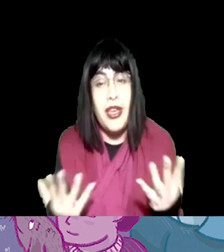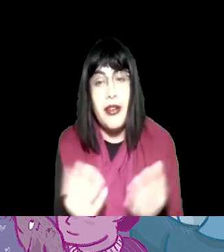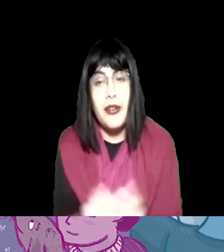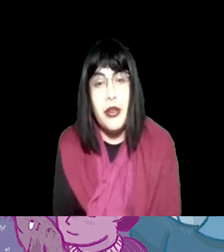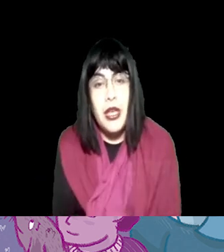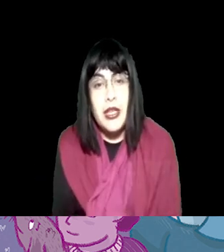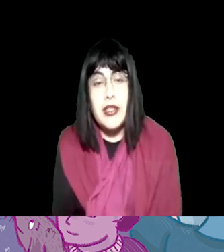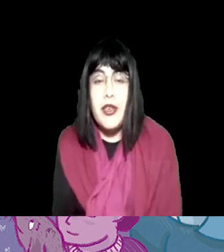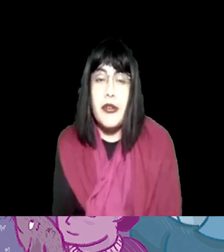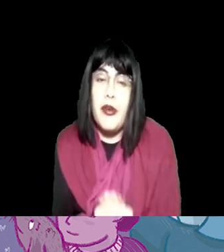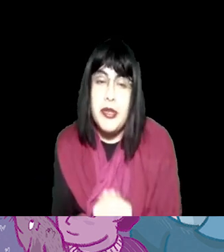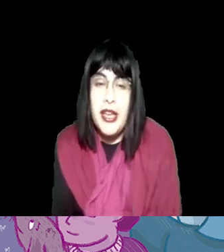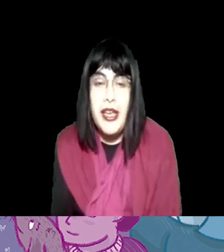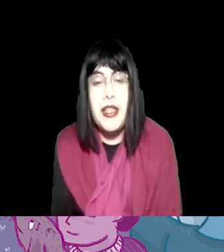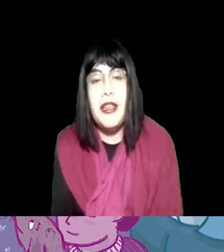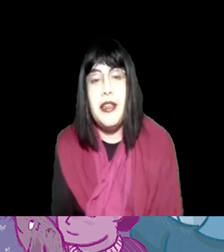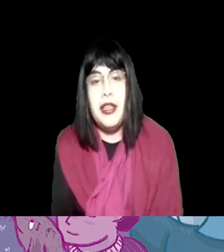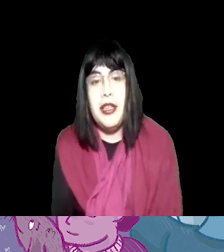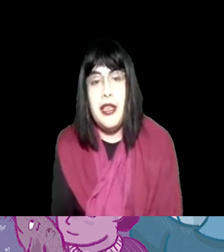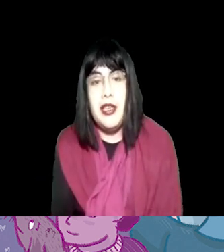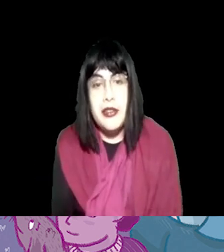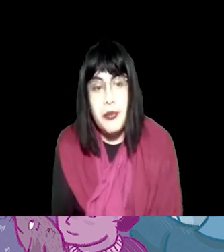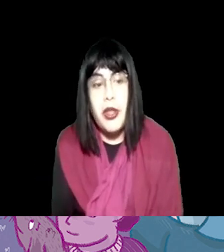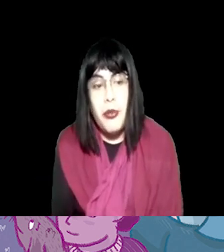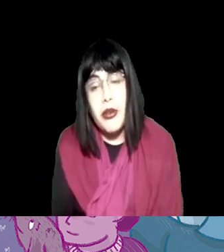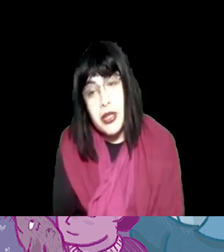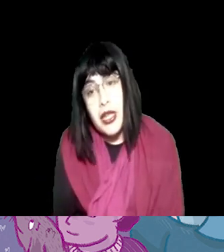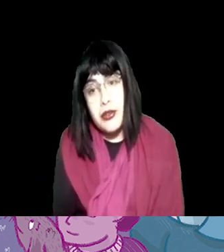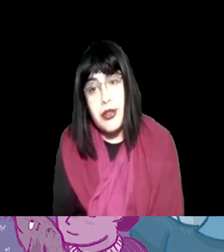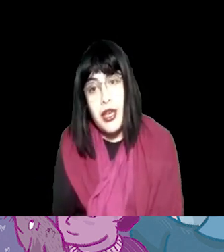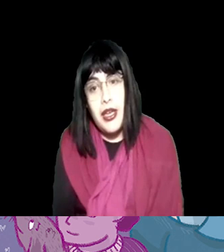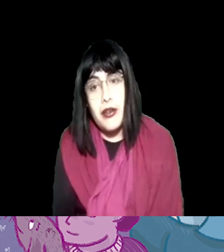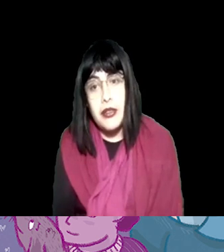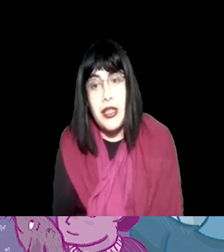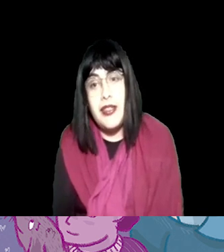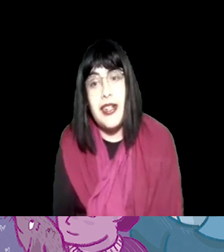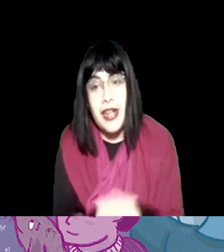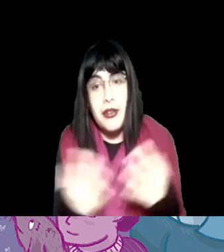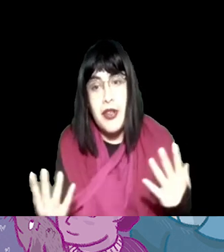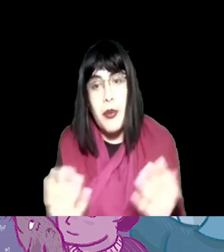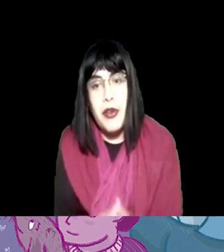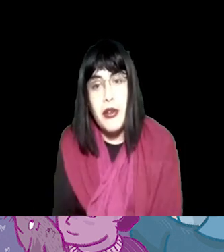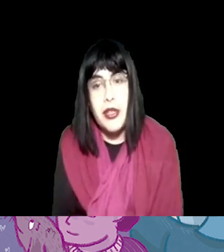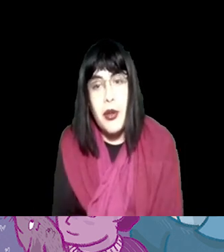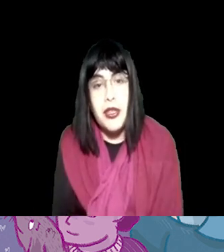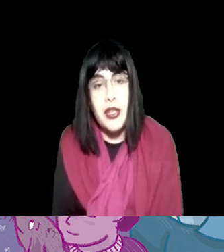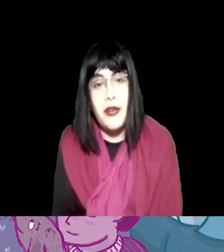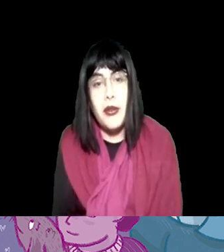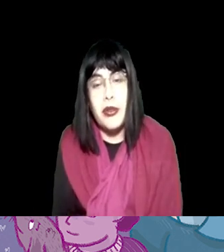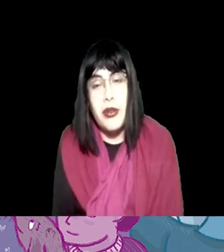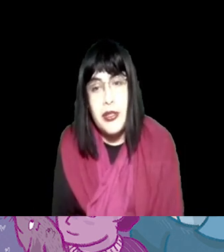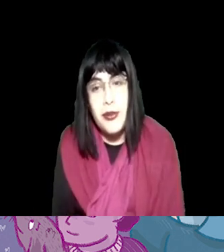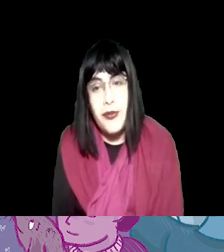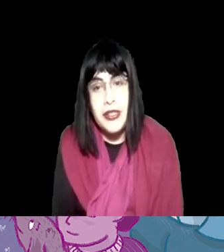de gobierno se venga una nueva mirada, podamos ir concretando ya cosas que hace rato deberíamos haber concretado porque